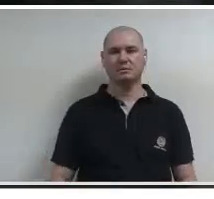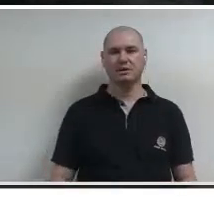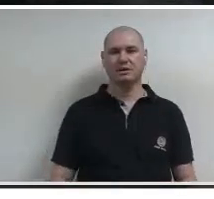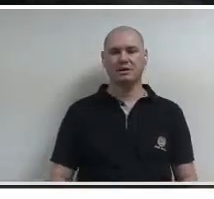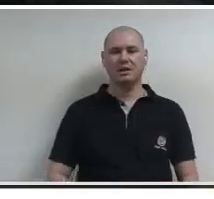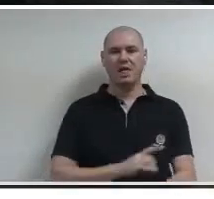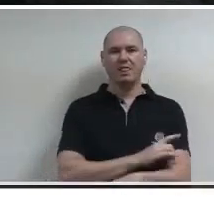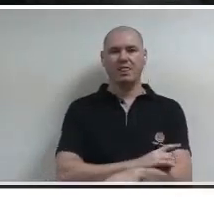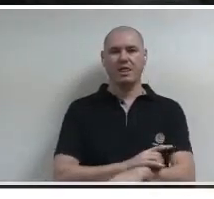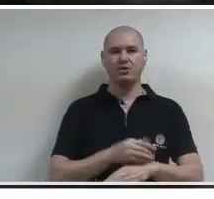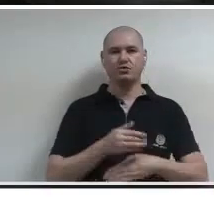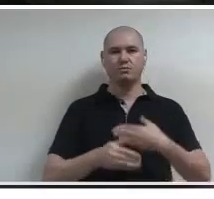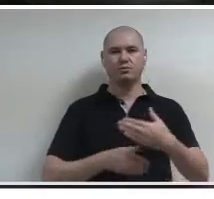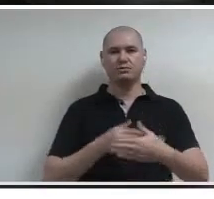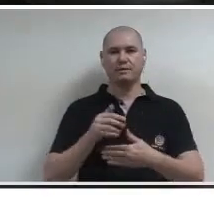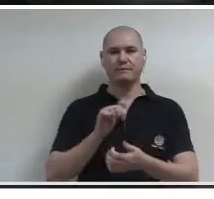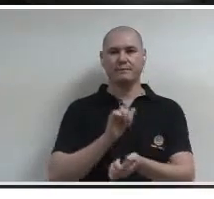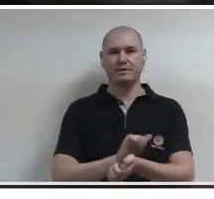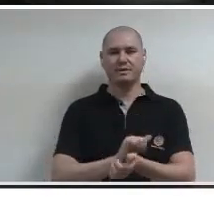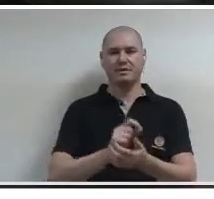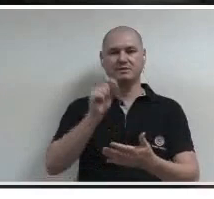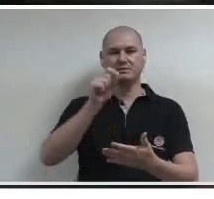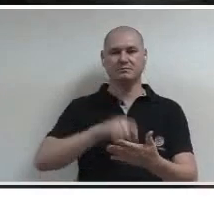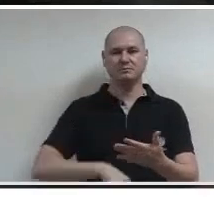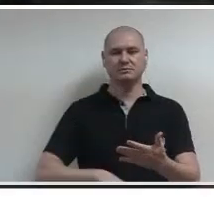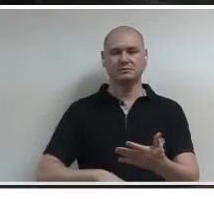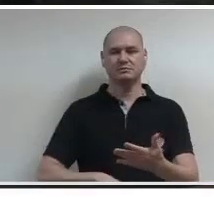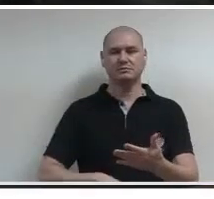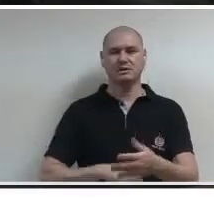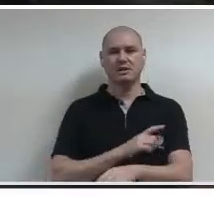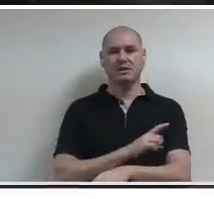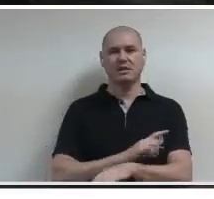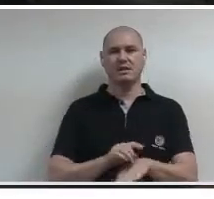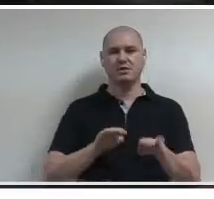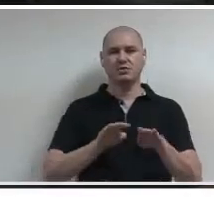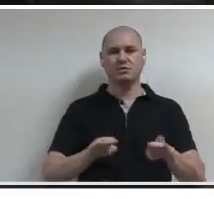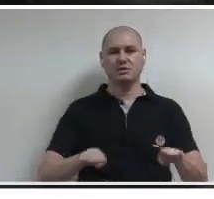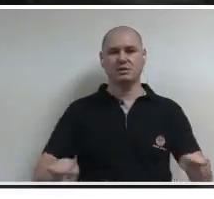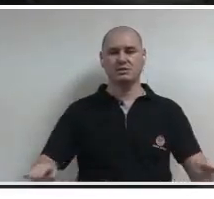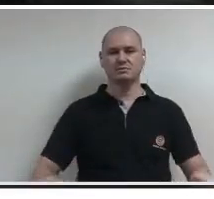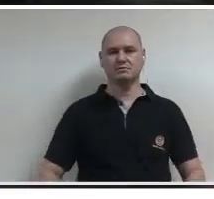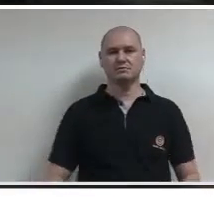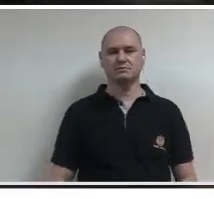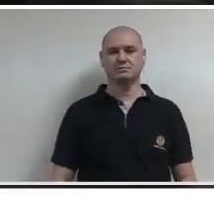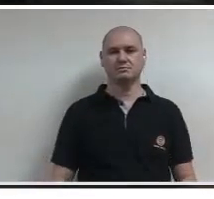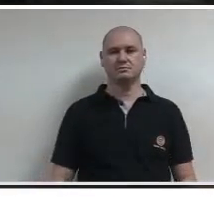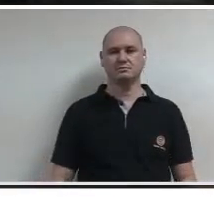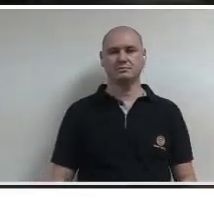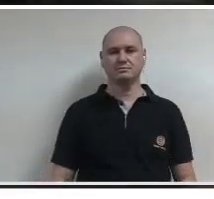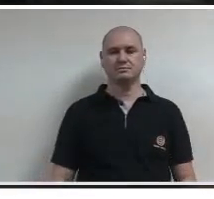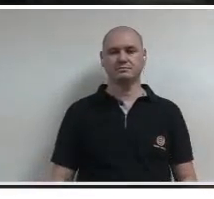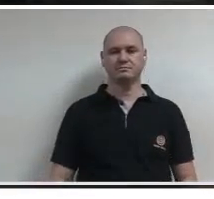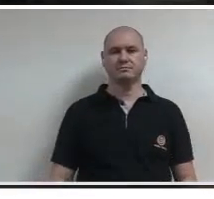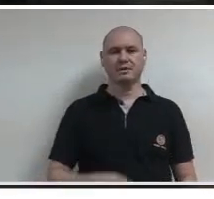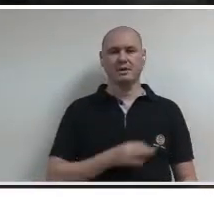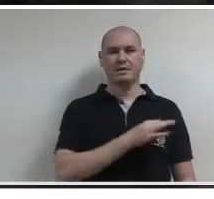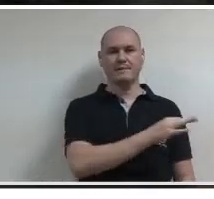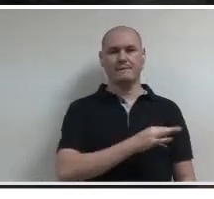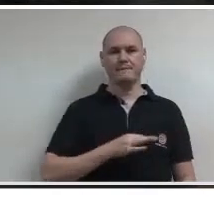de adolescencia, derecho procesal penal, derecho procesal civil, derecho niña de adolescencia,